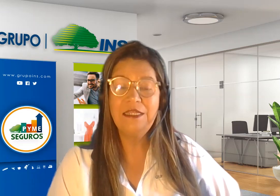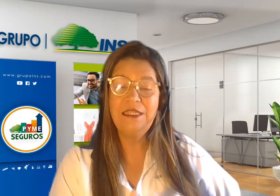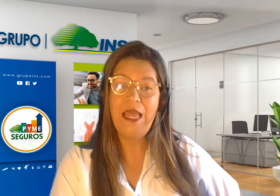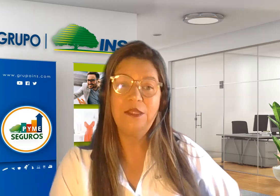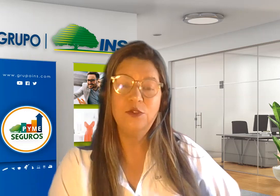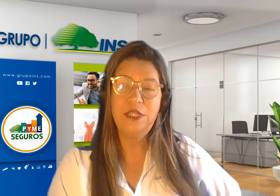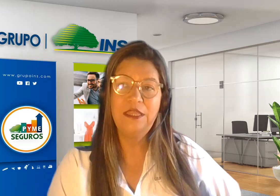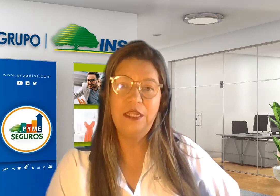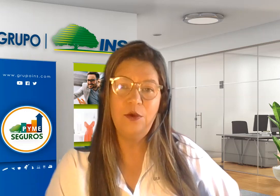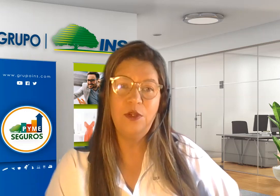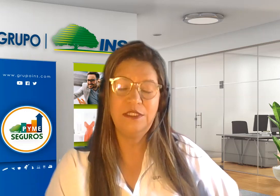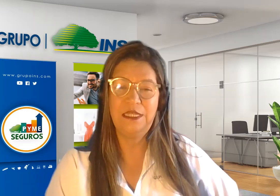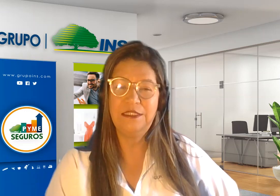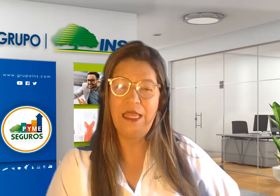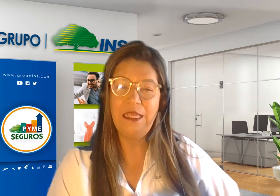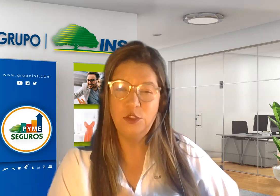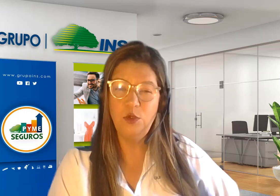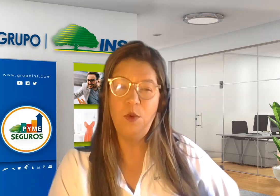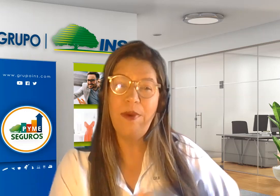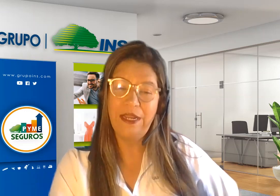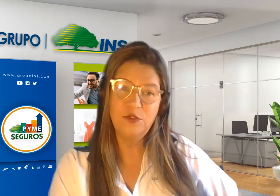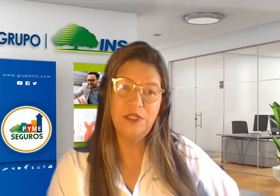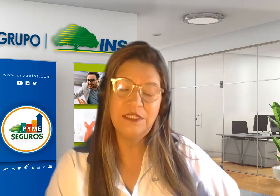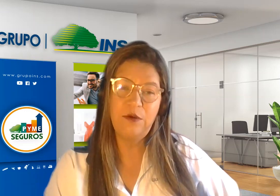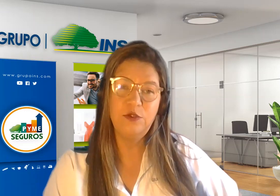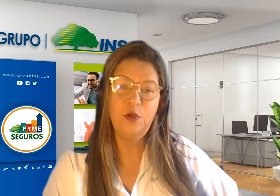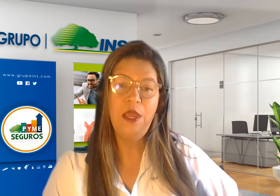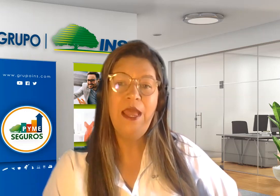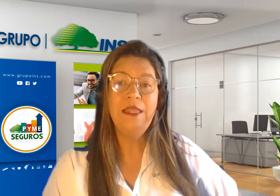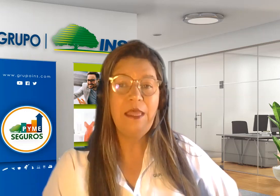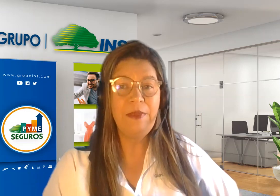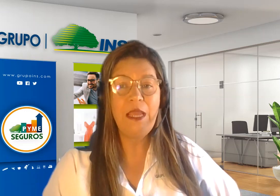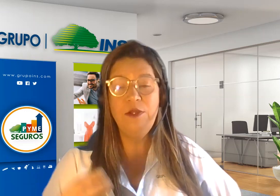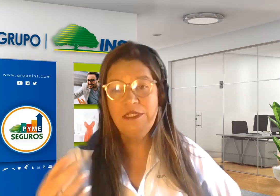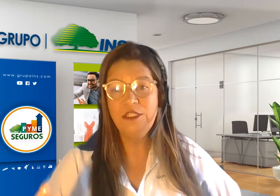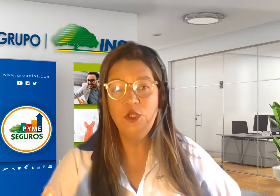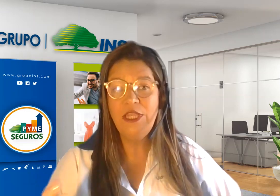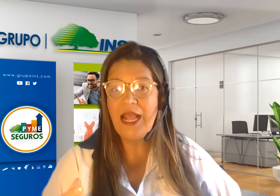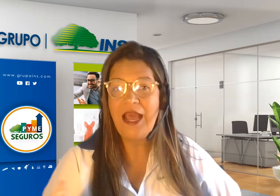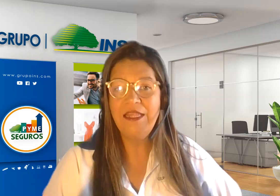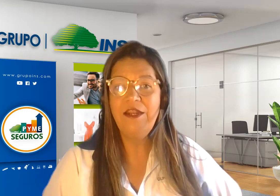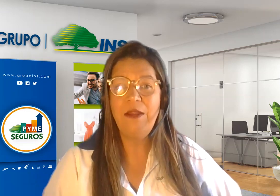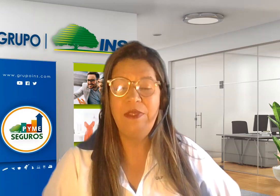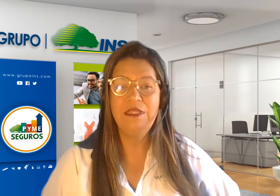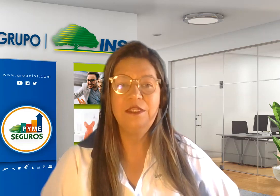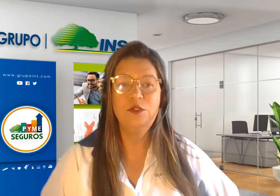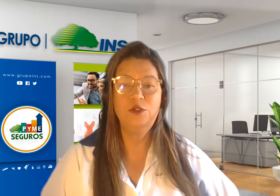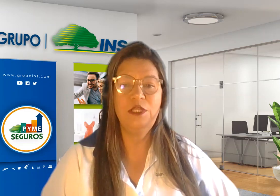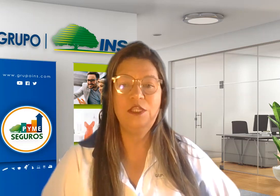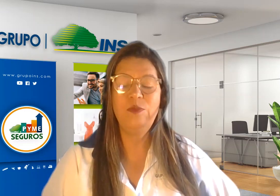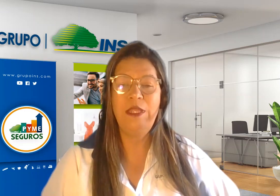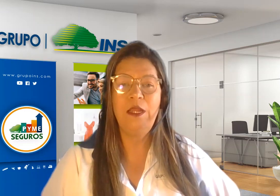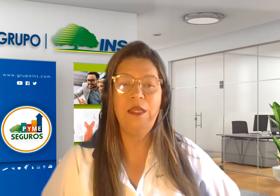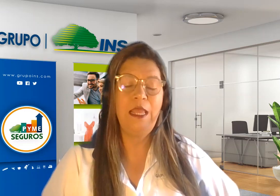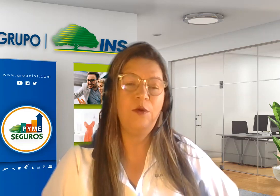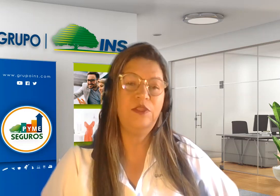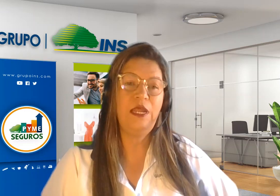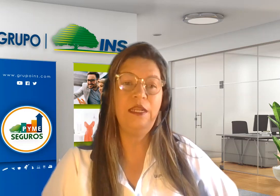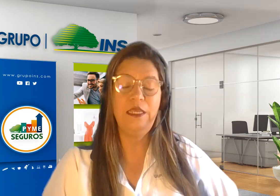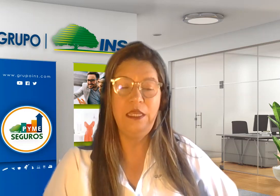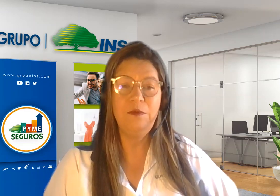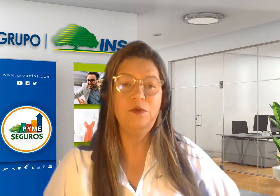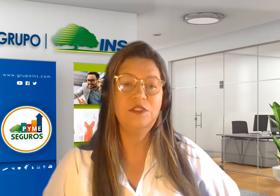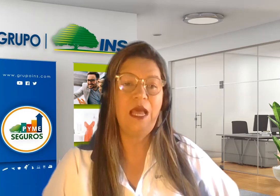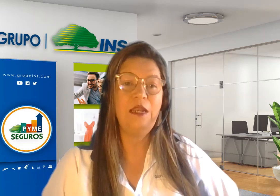charlas de años anteriores que sean insumo para su desarrollo también hay una sección de caja de herramientas donde ustedes pueden